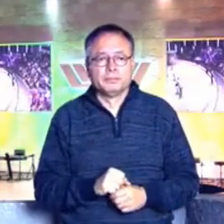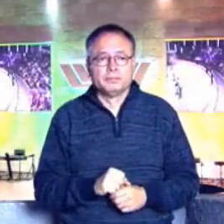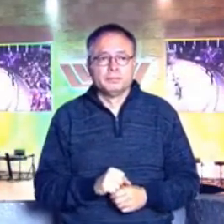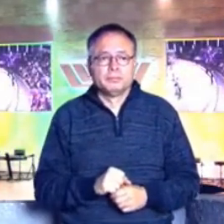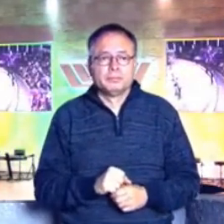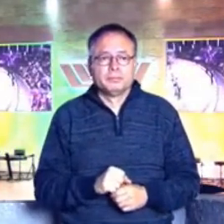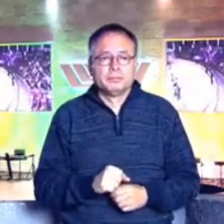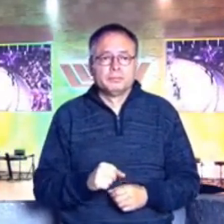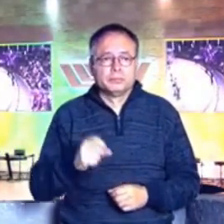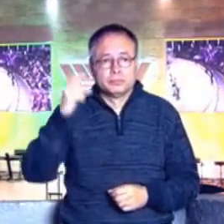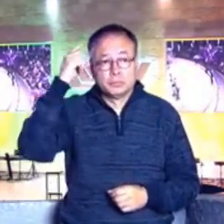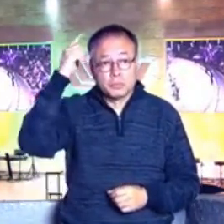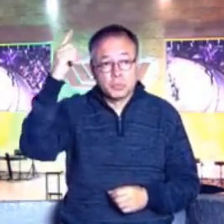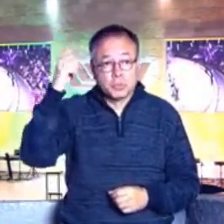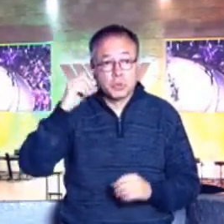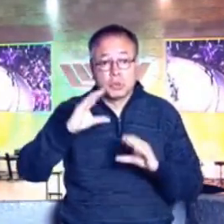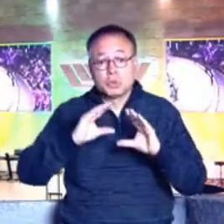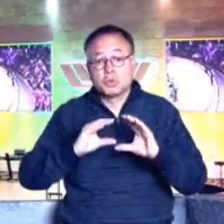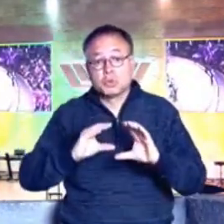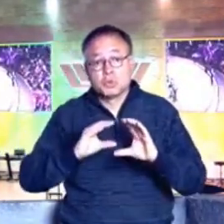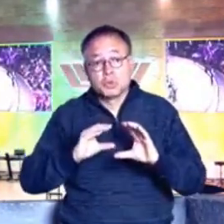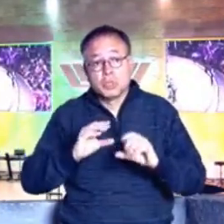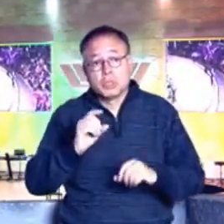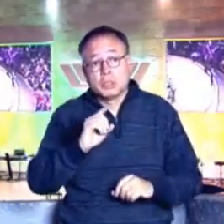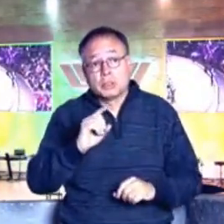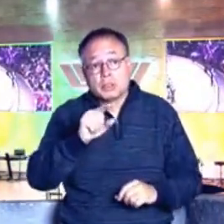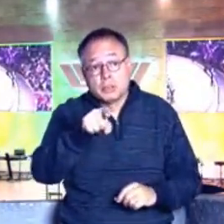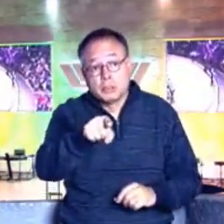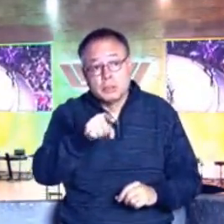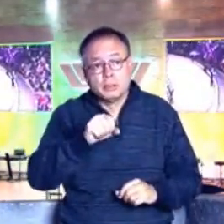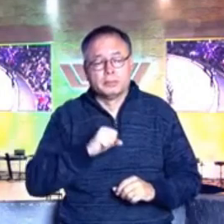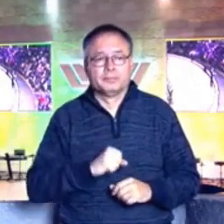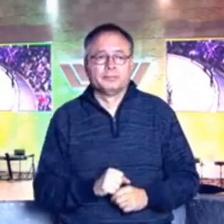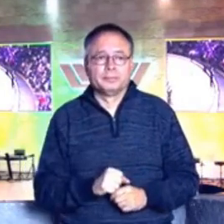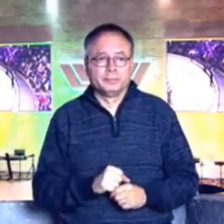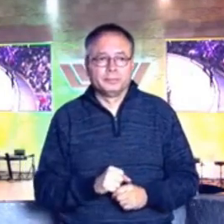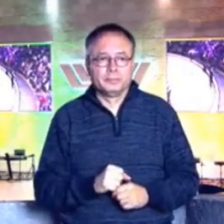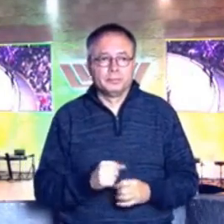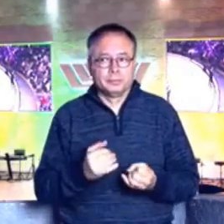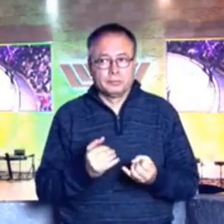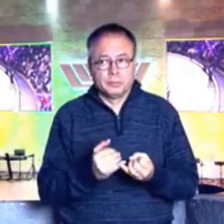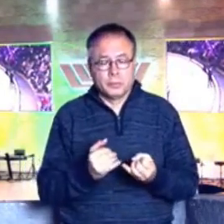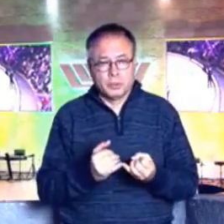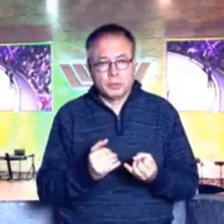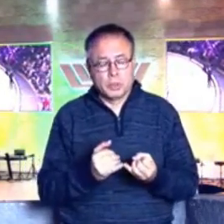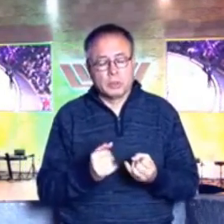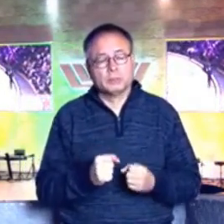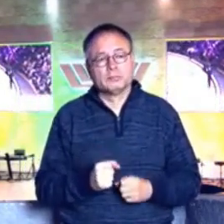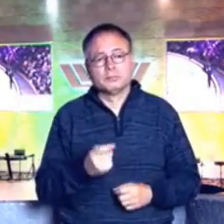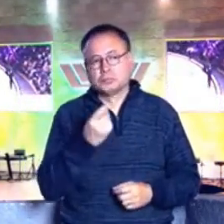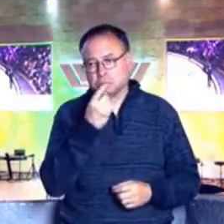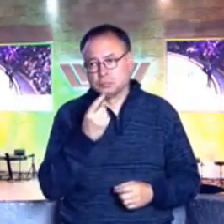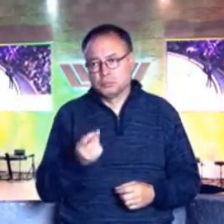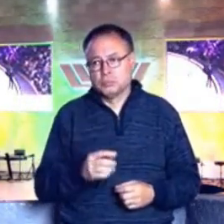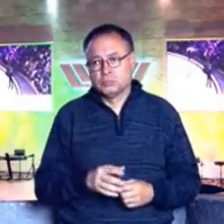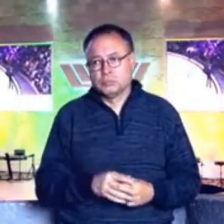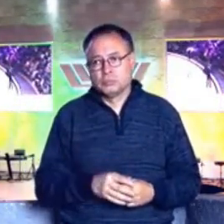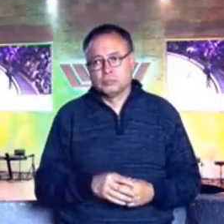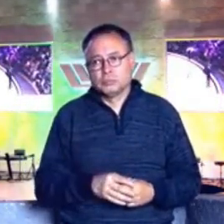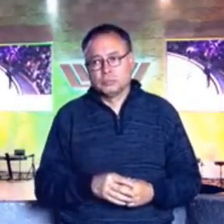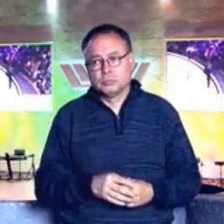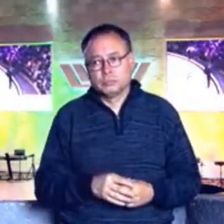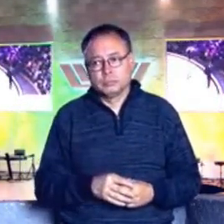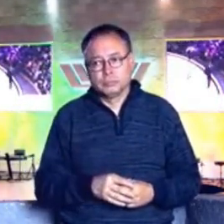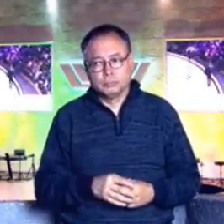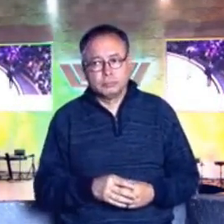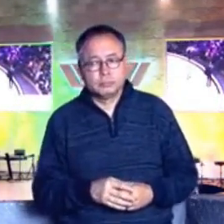di Dios tiene cuidado de mí ahora Dile que tienes a tu lado también Dios tiene cuidado de ti si tú eres hijo